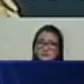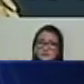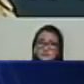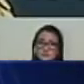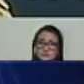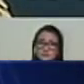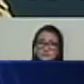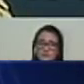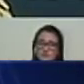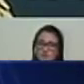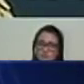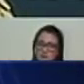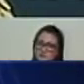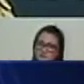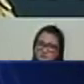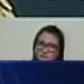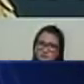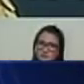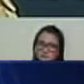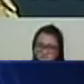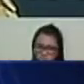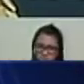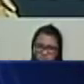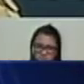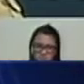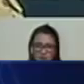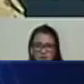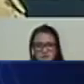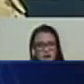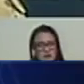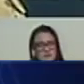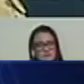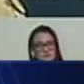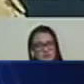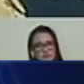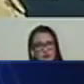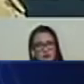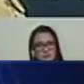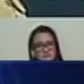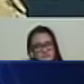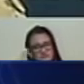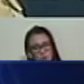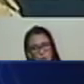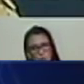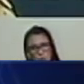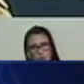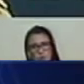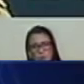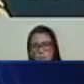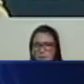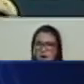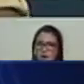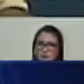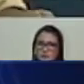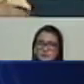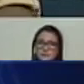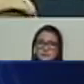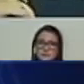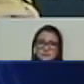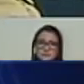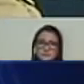más. Es una mayoría sólida. Es una mayoría que no se vulnera ni con guerra